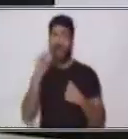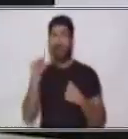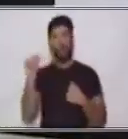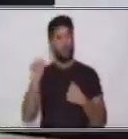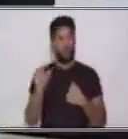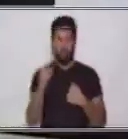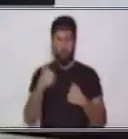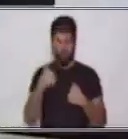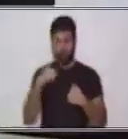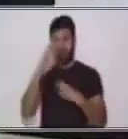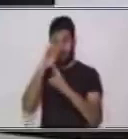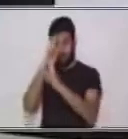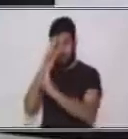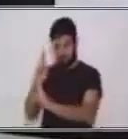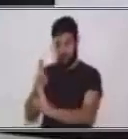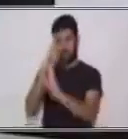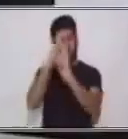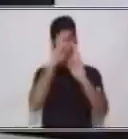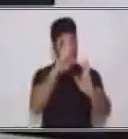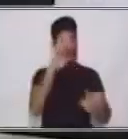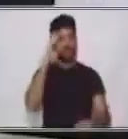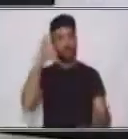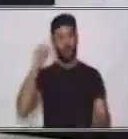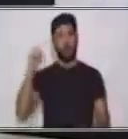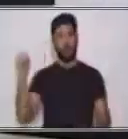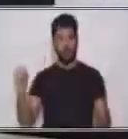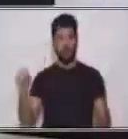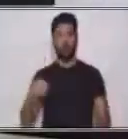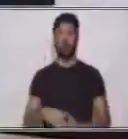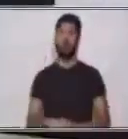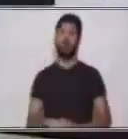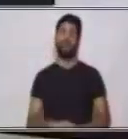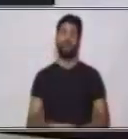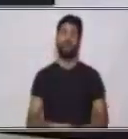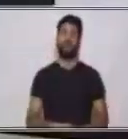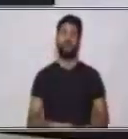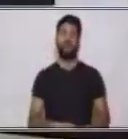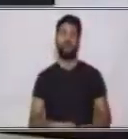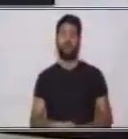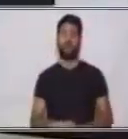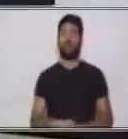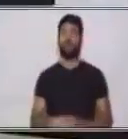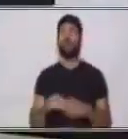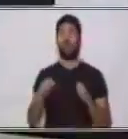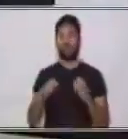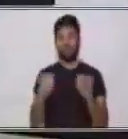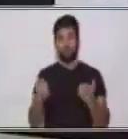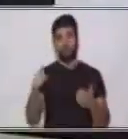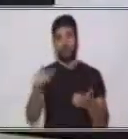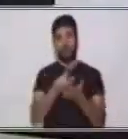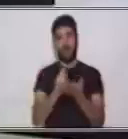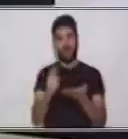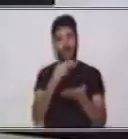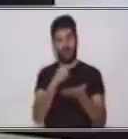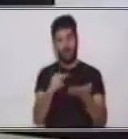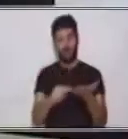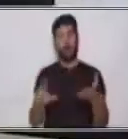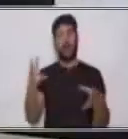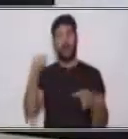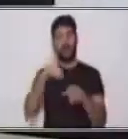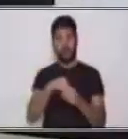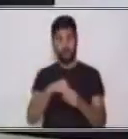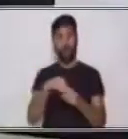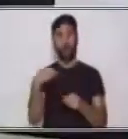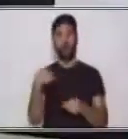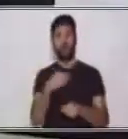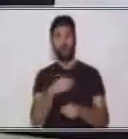aunque yo no comparta esa misma opinión. Por lo mismo, dentro de la lectura, eso nos va a ser muy funcional y así es como nosotros vamos